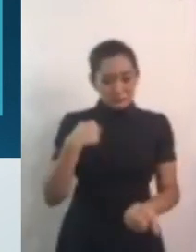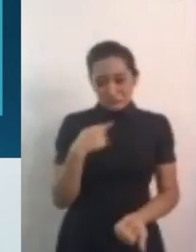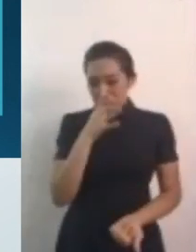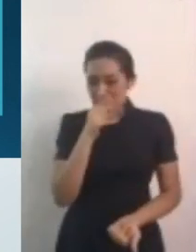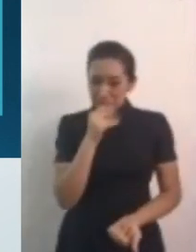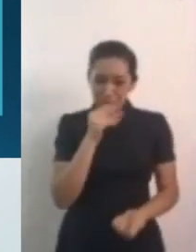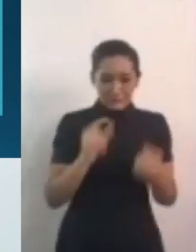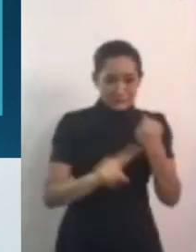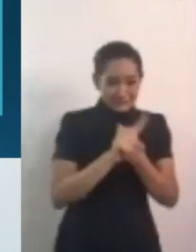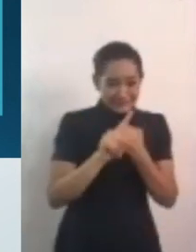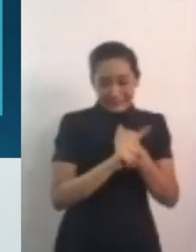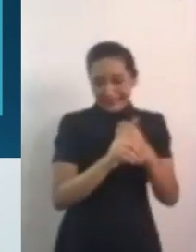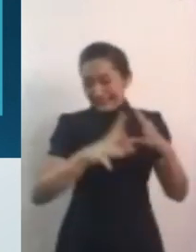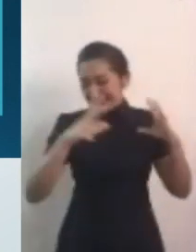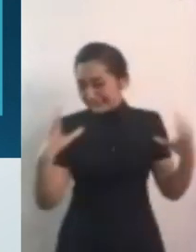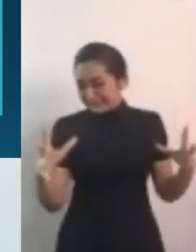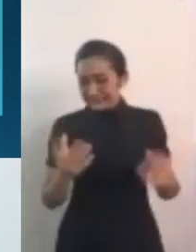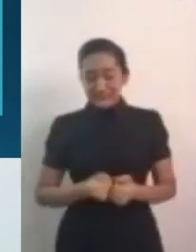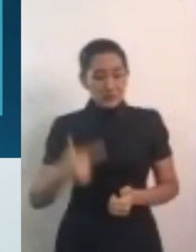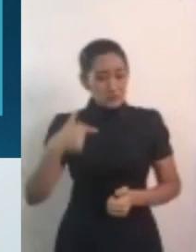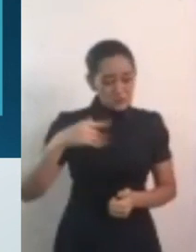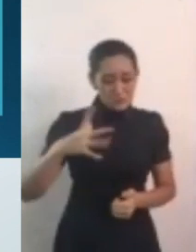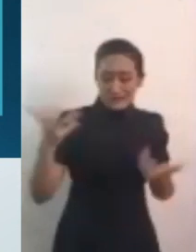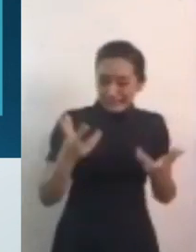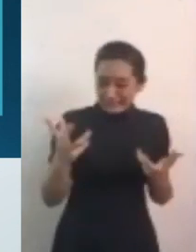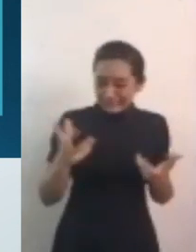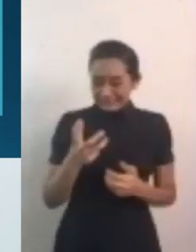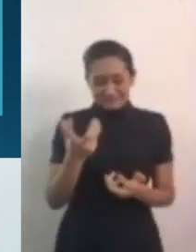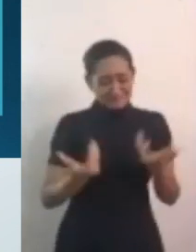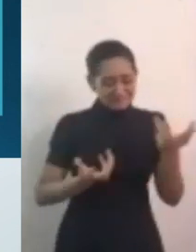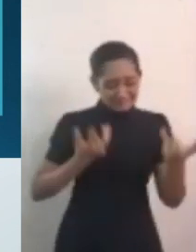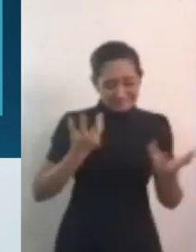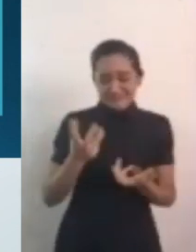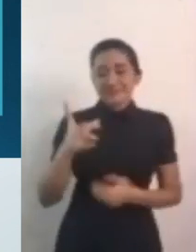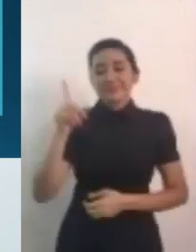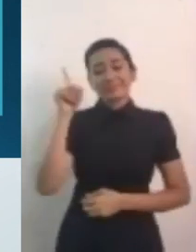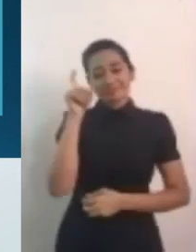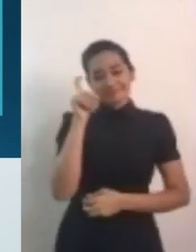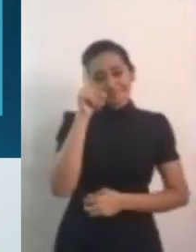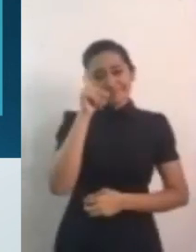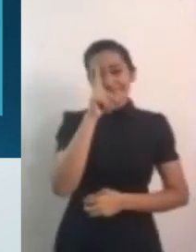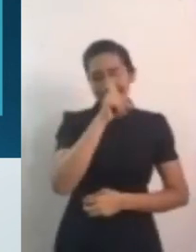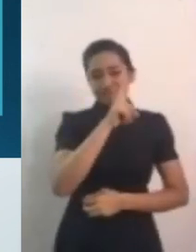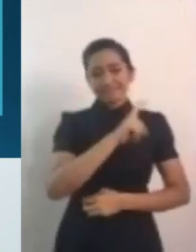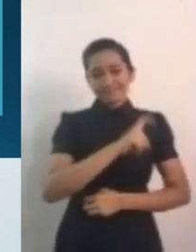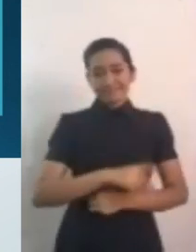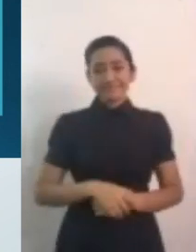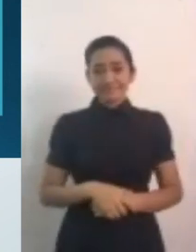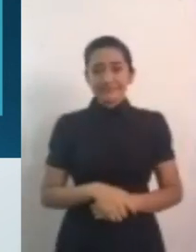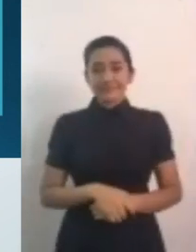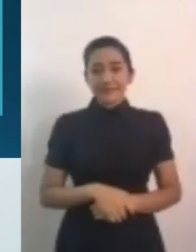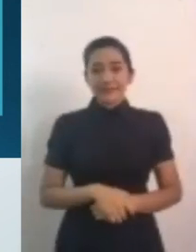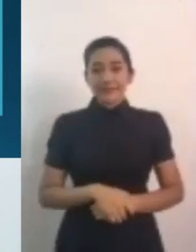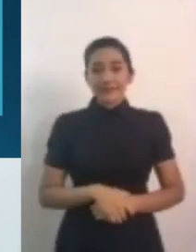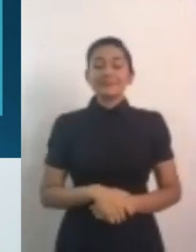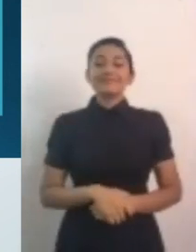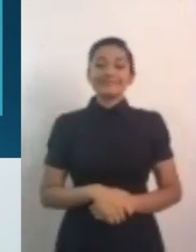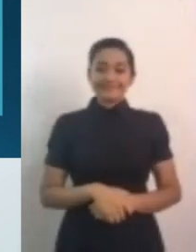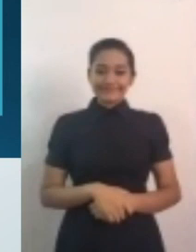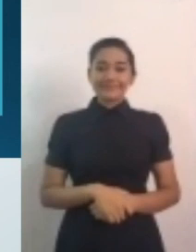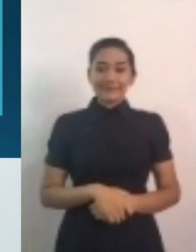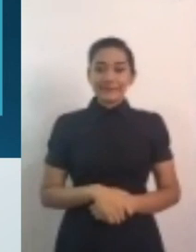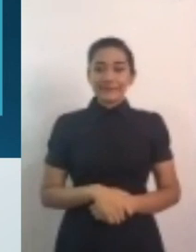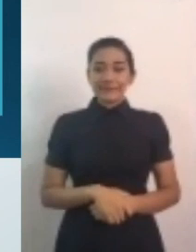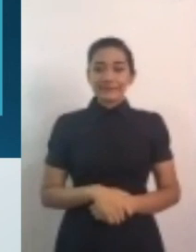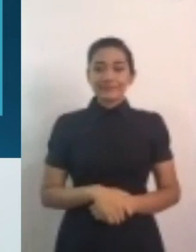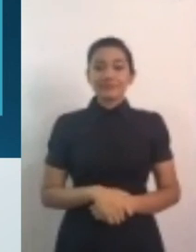incluir esfuerzos inútiles, información que no sirve y también reacciones personales. Vamos a la 12.